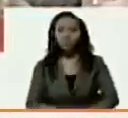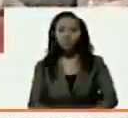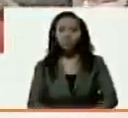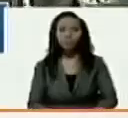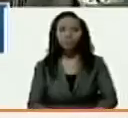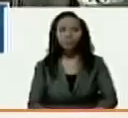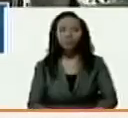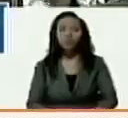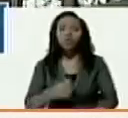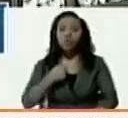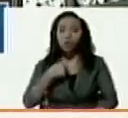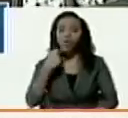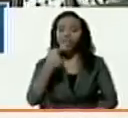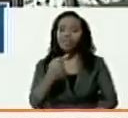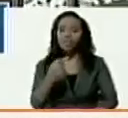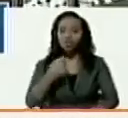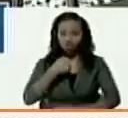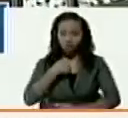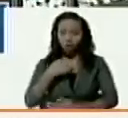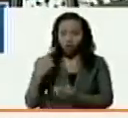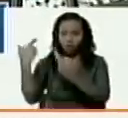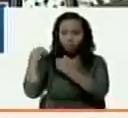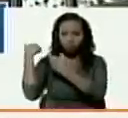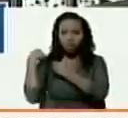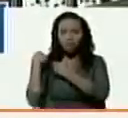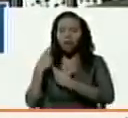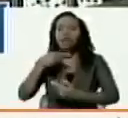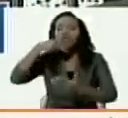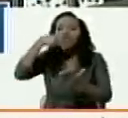Yo voy a decir esto con toda la responsabilidad que me compete.